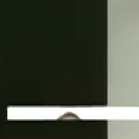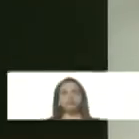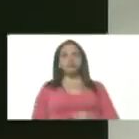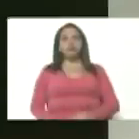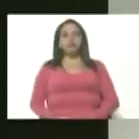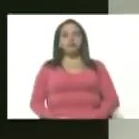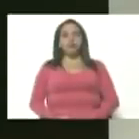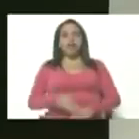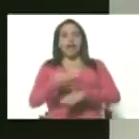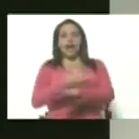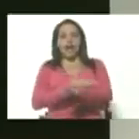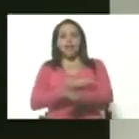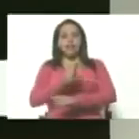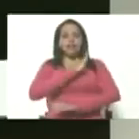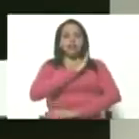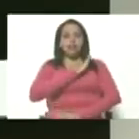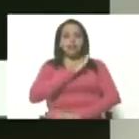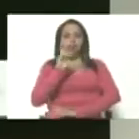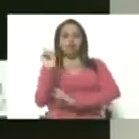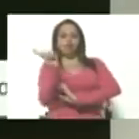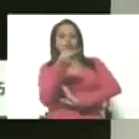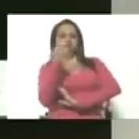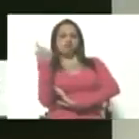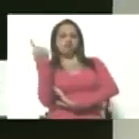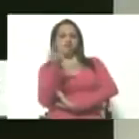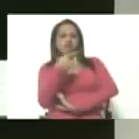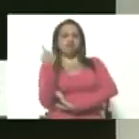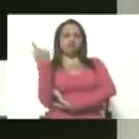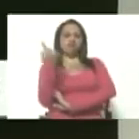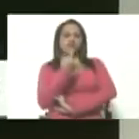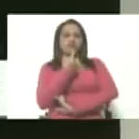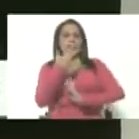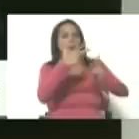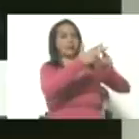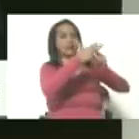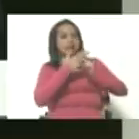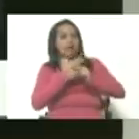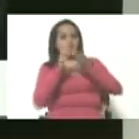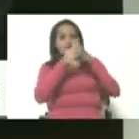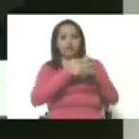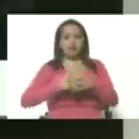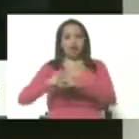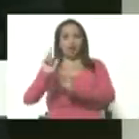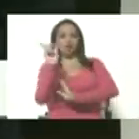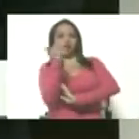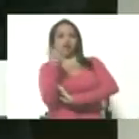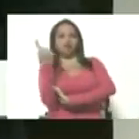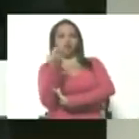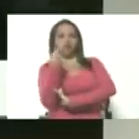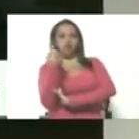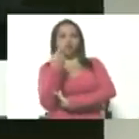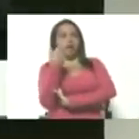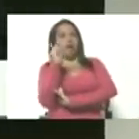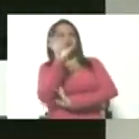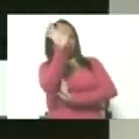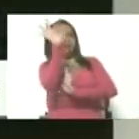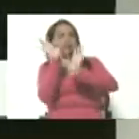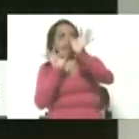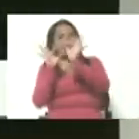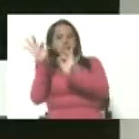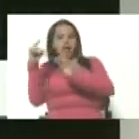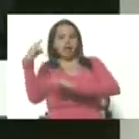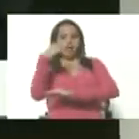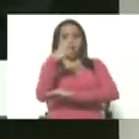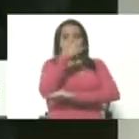Venezuela, prestados de las autoridades estadounidenses, controlados por ellos.